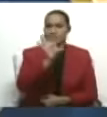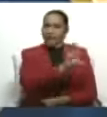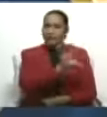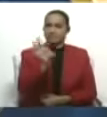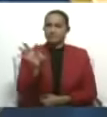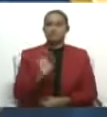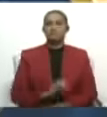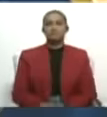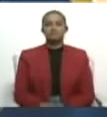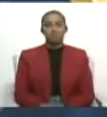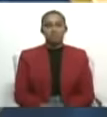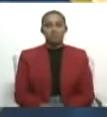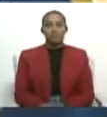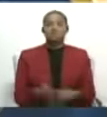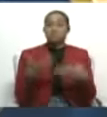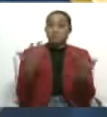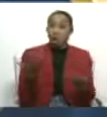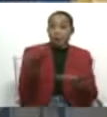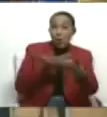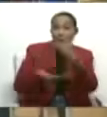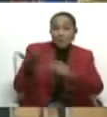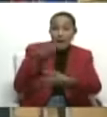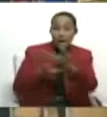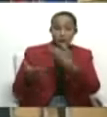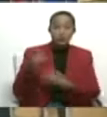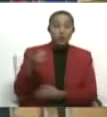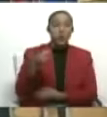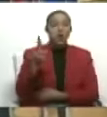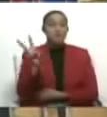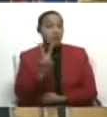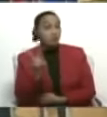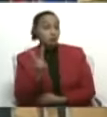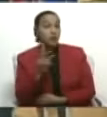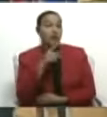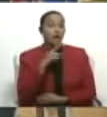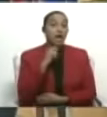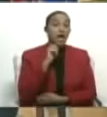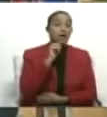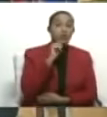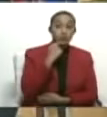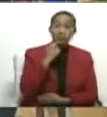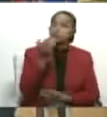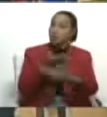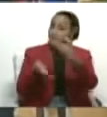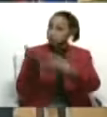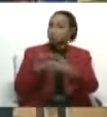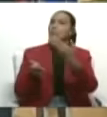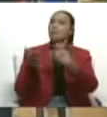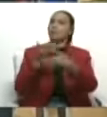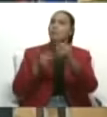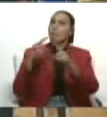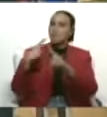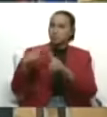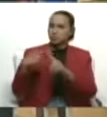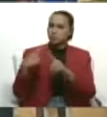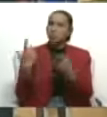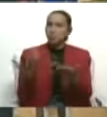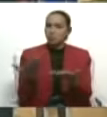el comercio entre Rusia y Venezuela comienza a despegar. Hemos estado trabajando precisamente en las